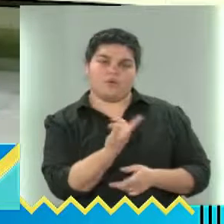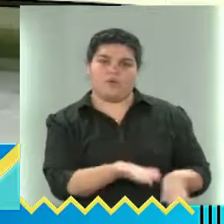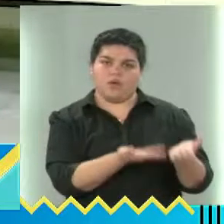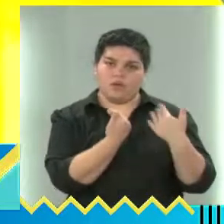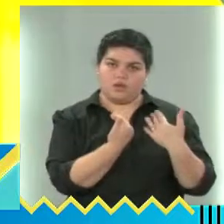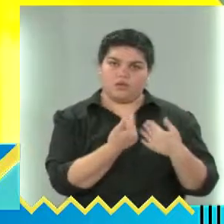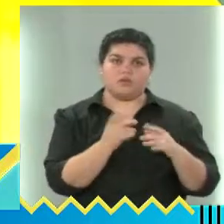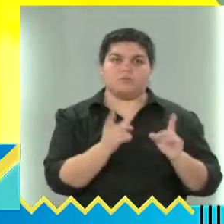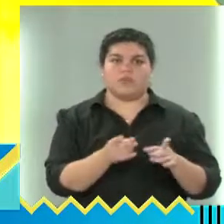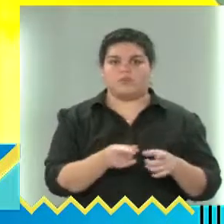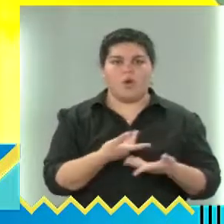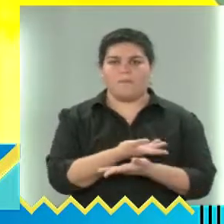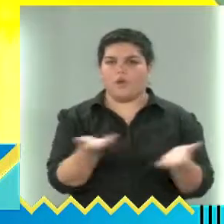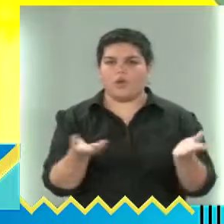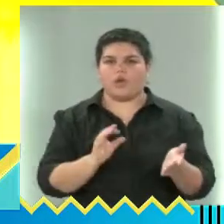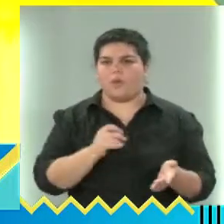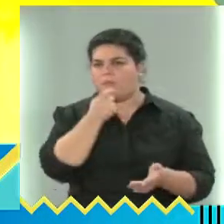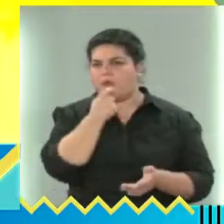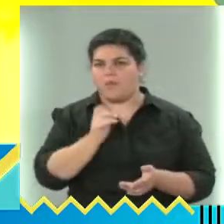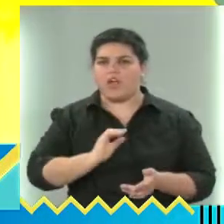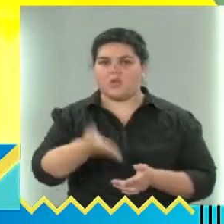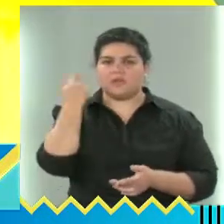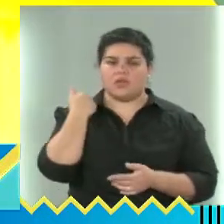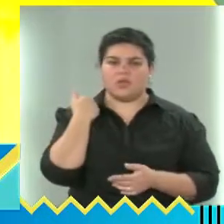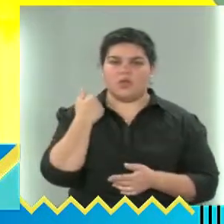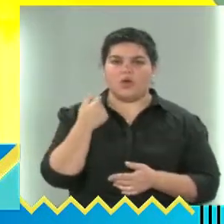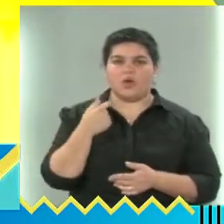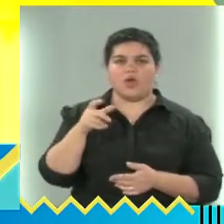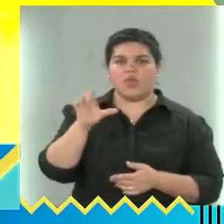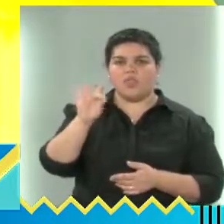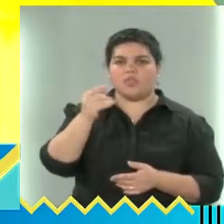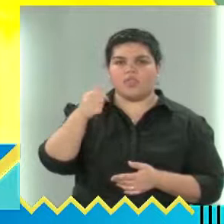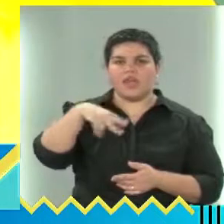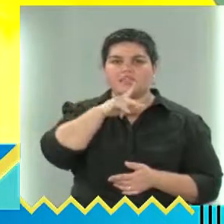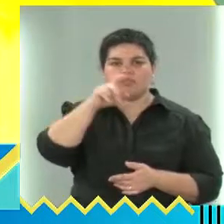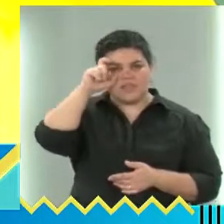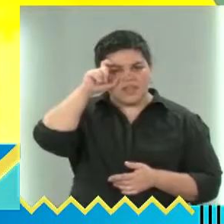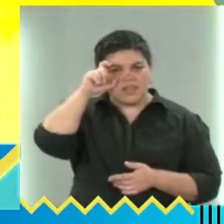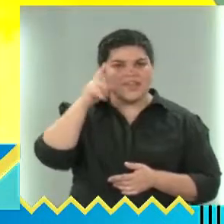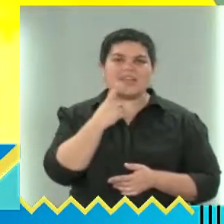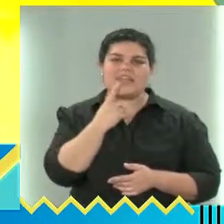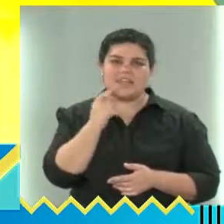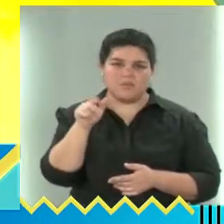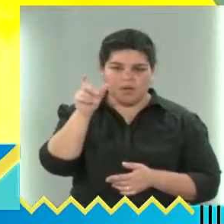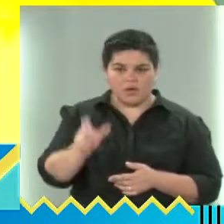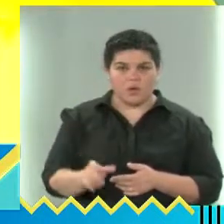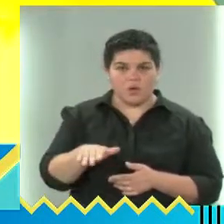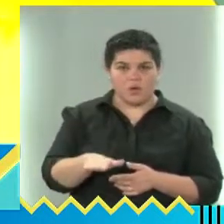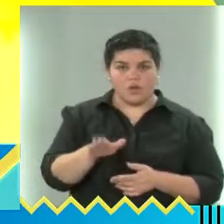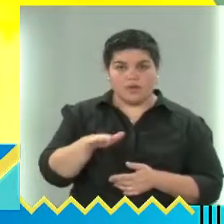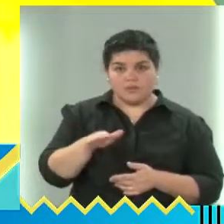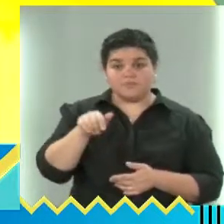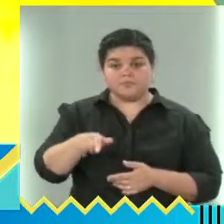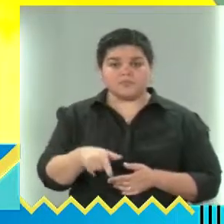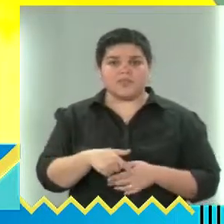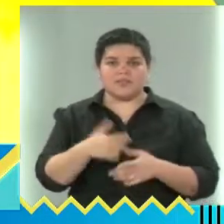casos públicos, digamos, el año pasado, como por ejemplo el de Dante, o muchos chiquitos que han necesitado una médula. Se han